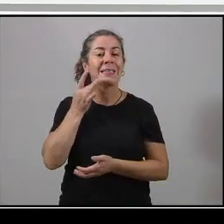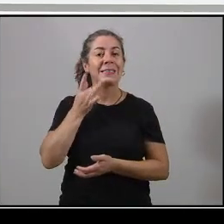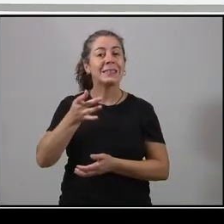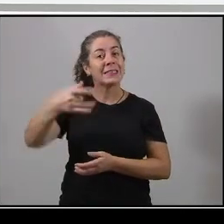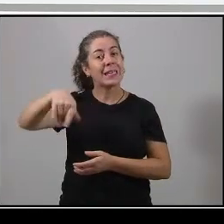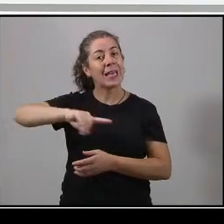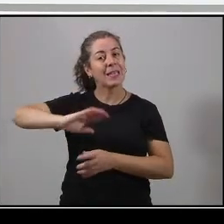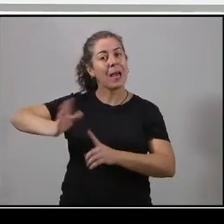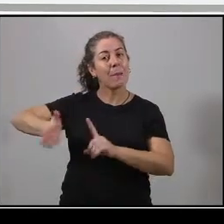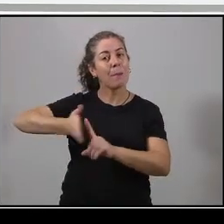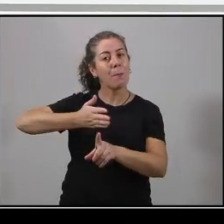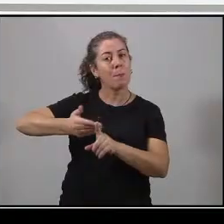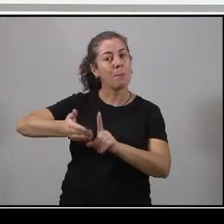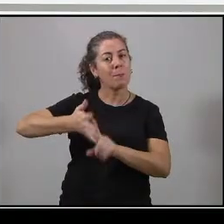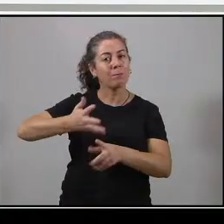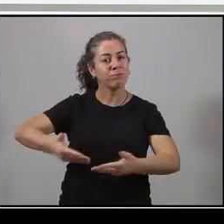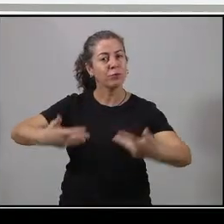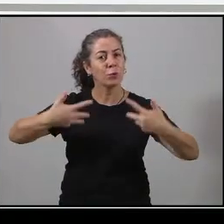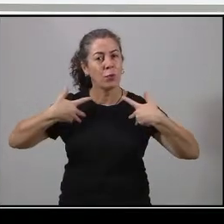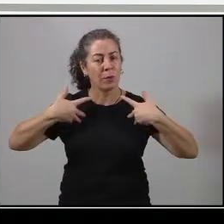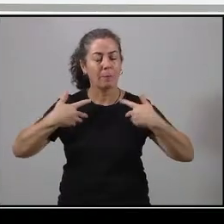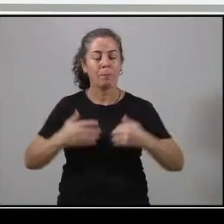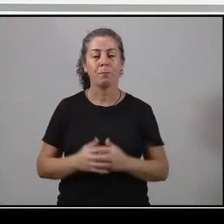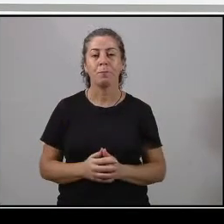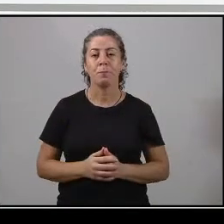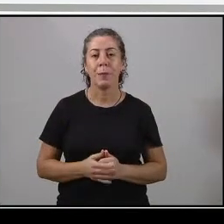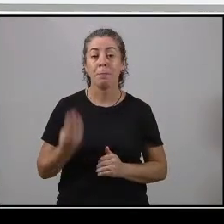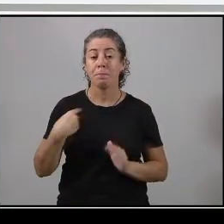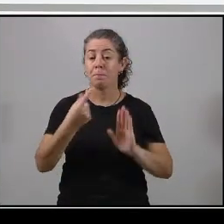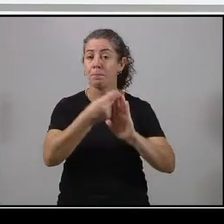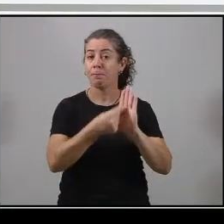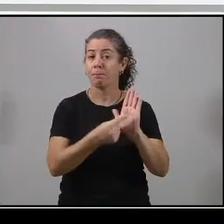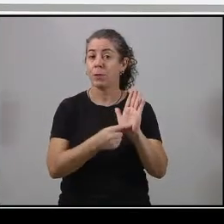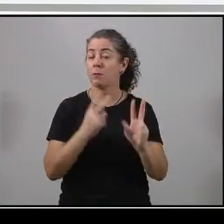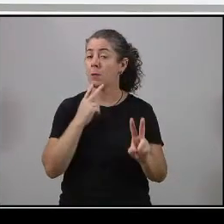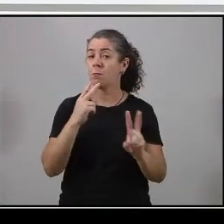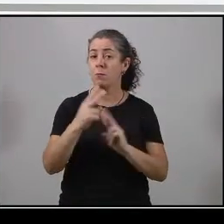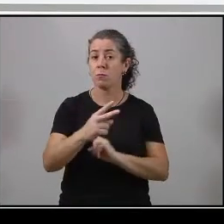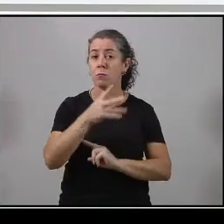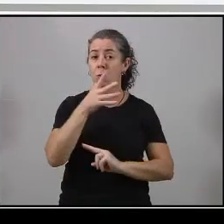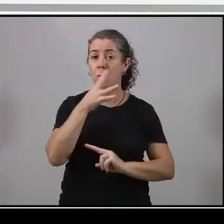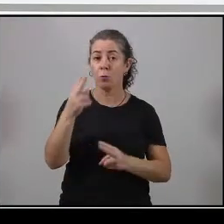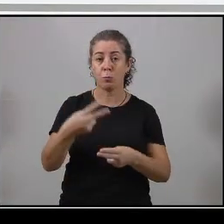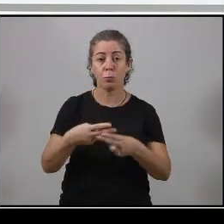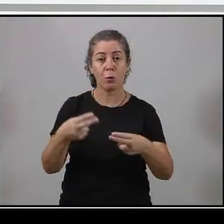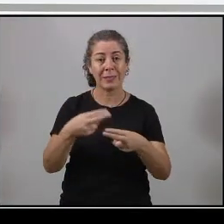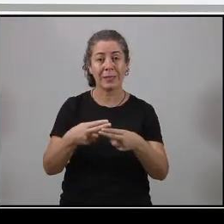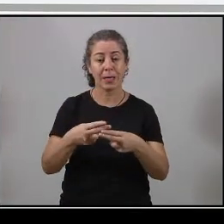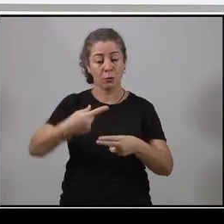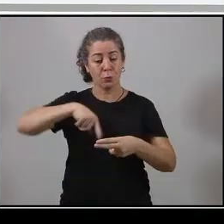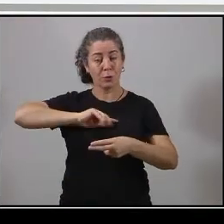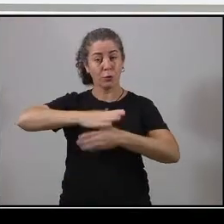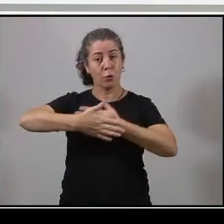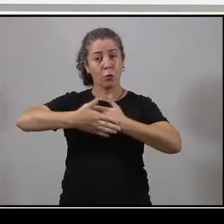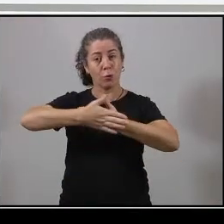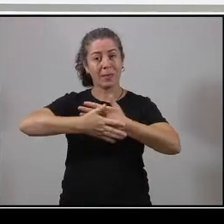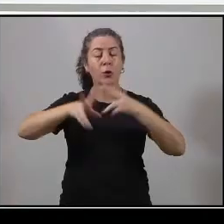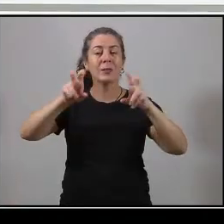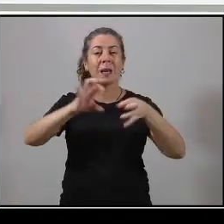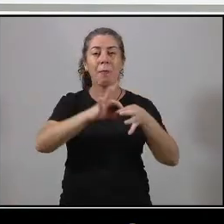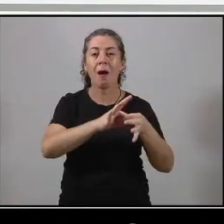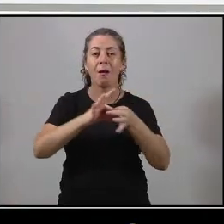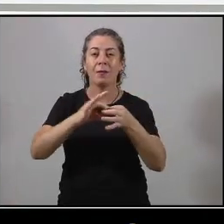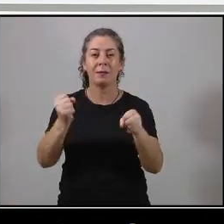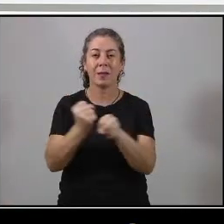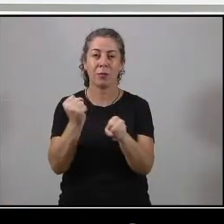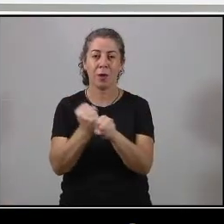de género. Estas medidas responden a la política de nuestro Ejecutivo, de nuestro Gobierno en materia laboral, que,